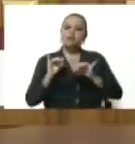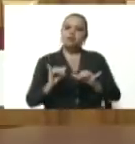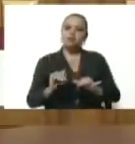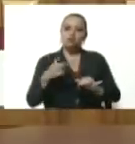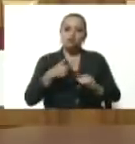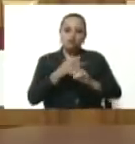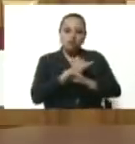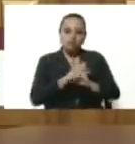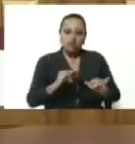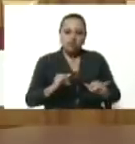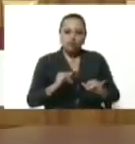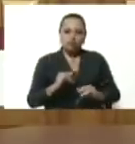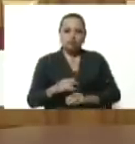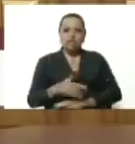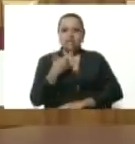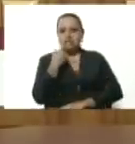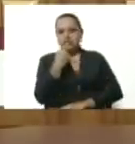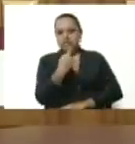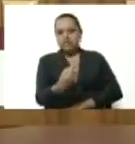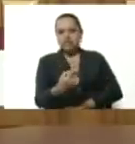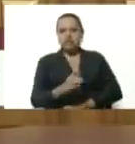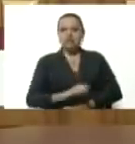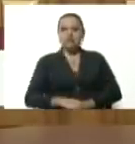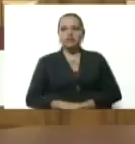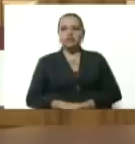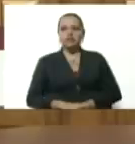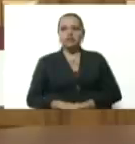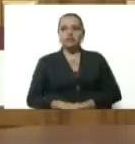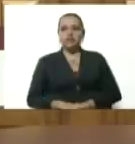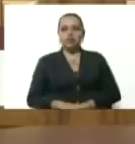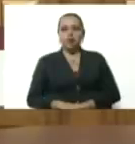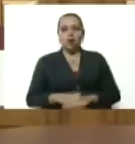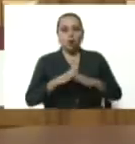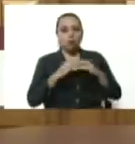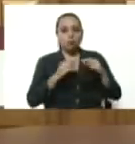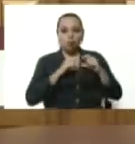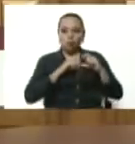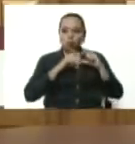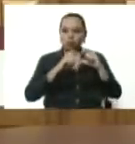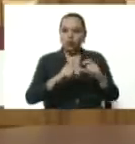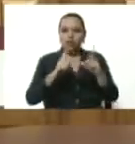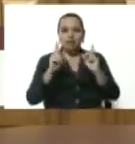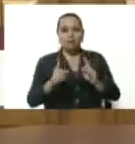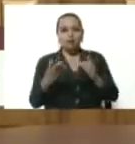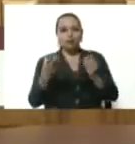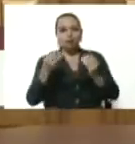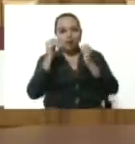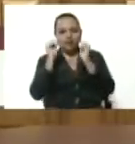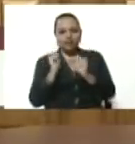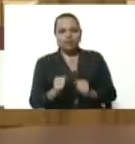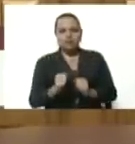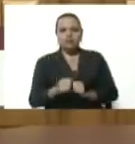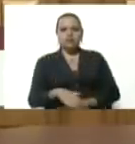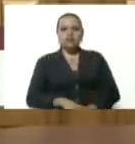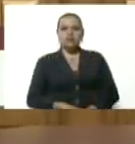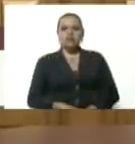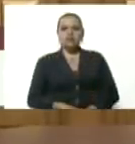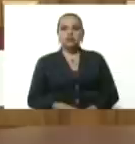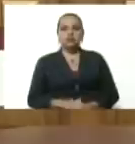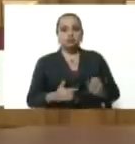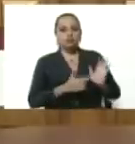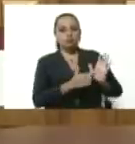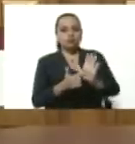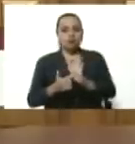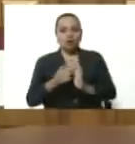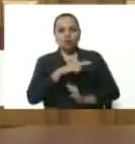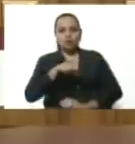concluyo simplemente y de todo corazón, pero también con mucha firmeza, señalando que